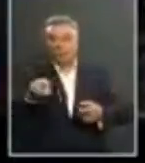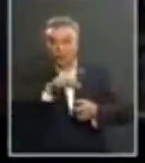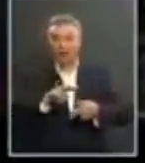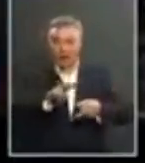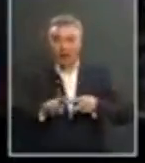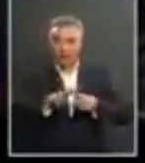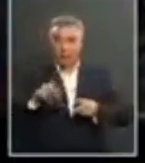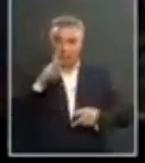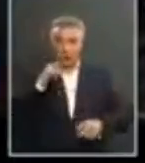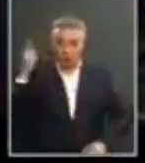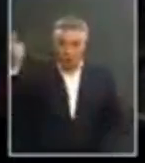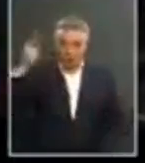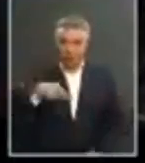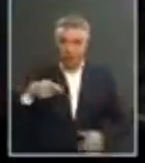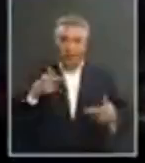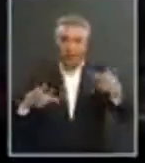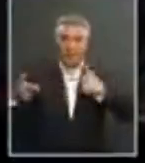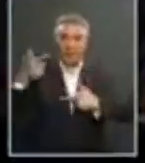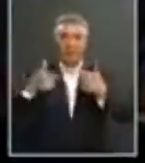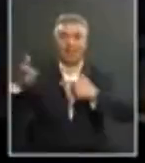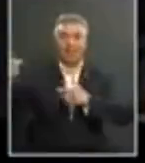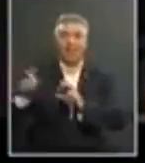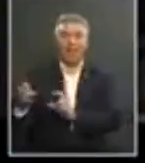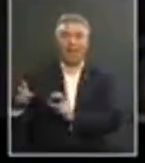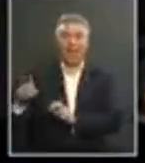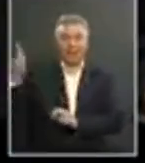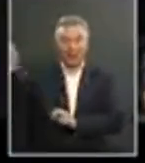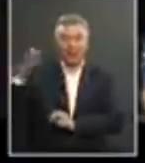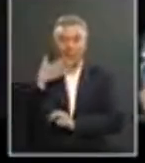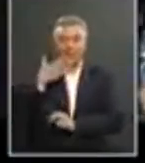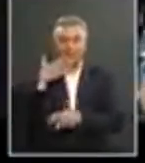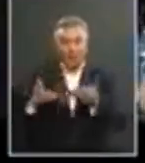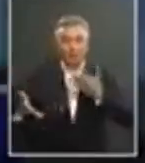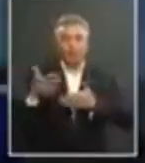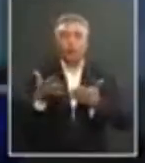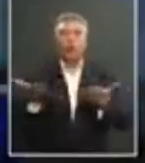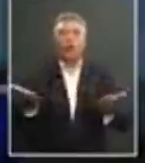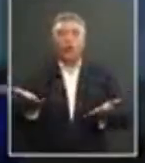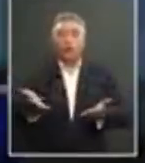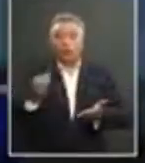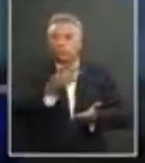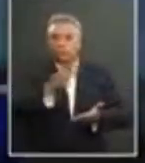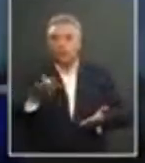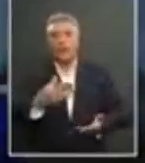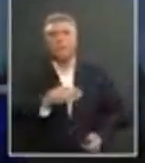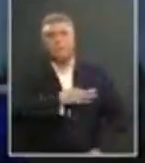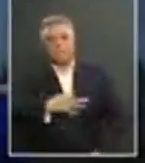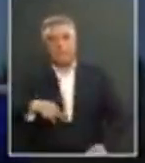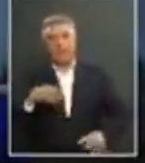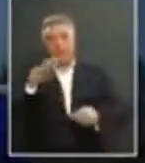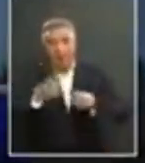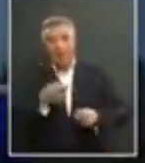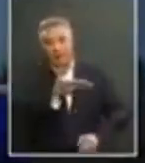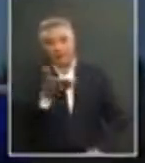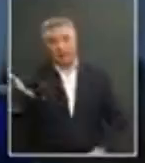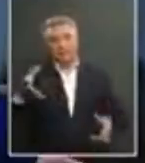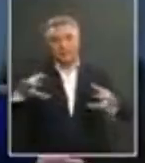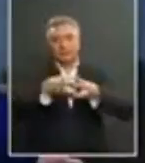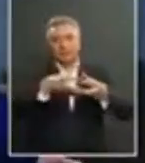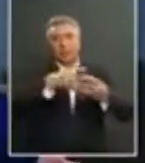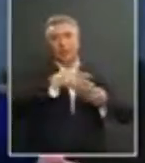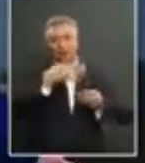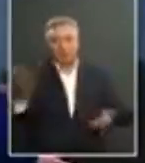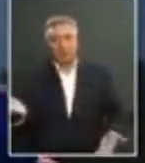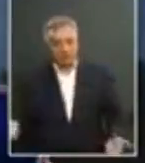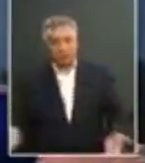todo el día, desde el debate en la mañana en la radio cooperativa. ¿Cómo desligarlo si ustedes tres han sido ministros de los gobiernos de la Concertación? Bueno, pero